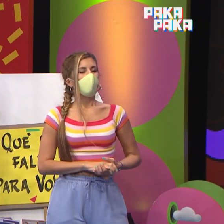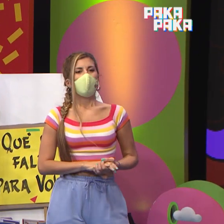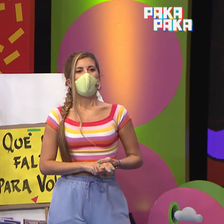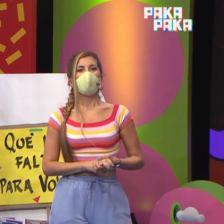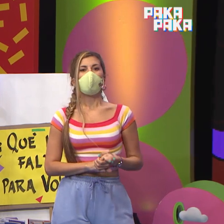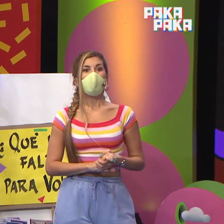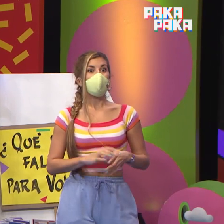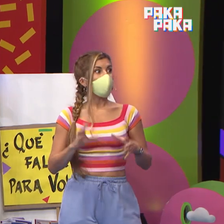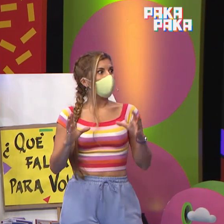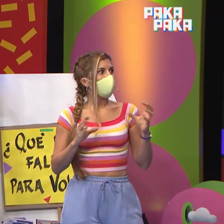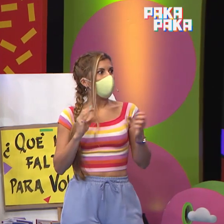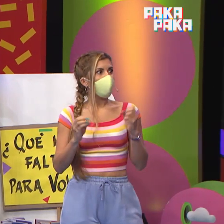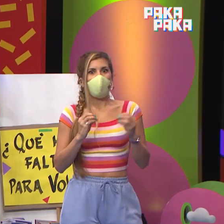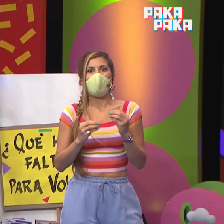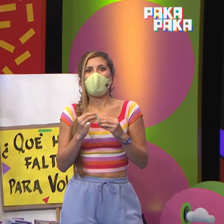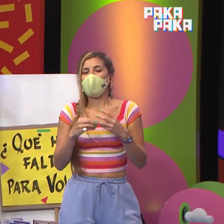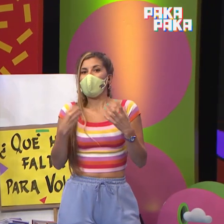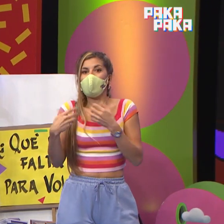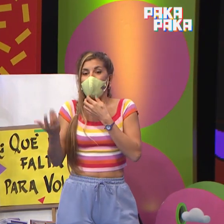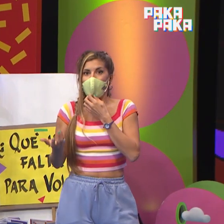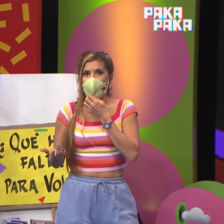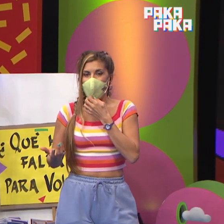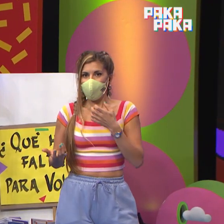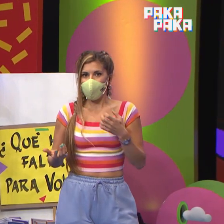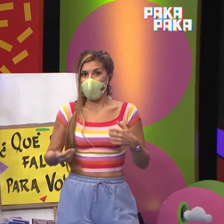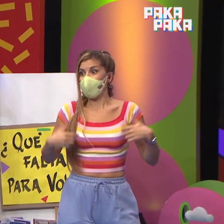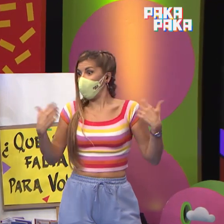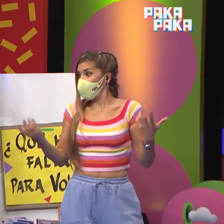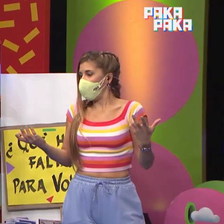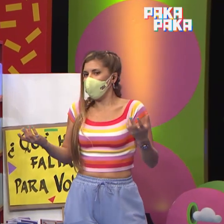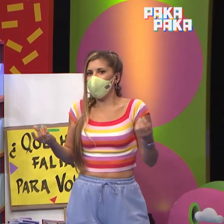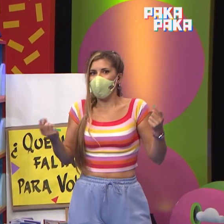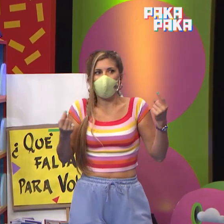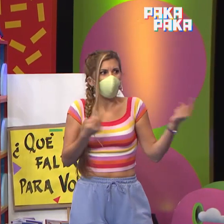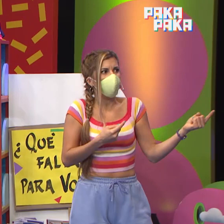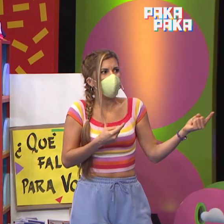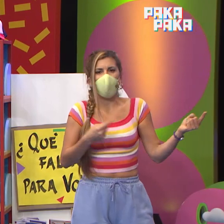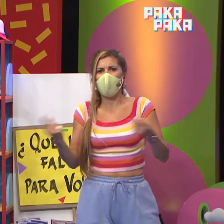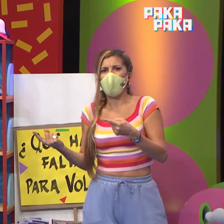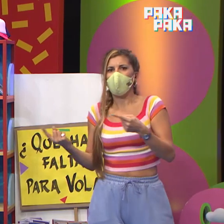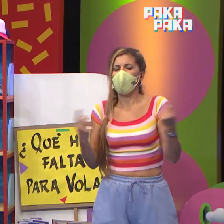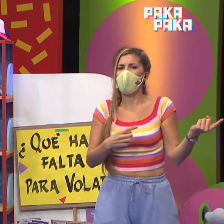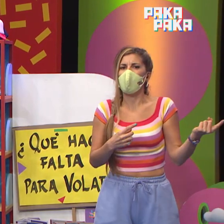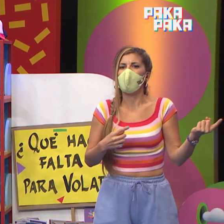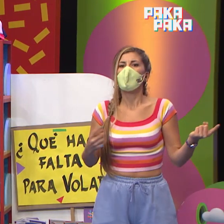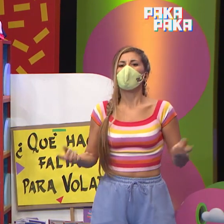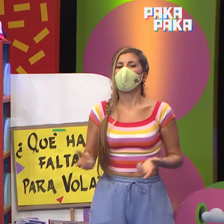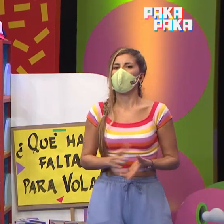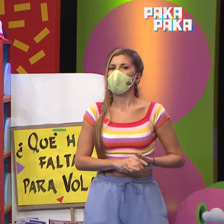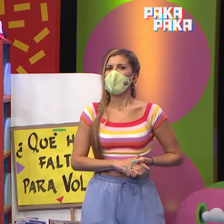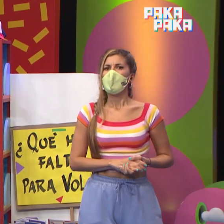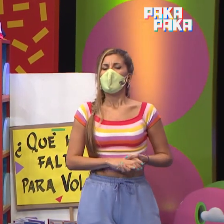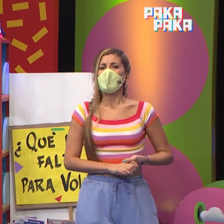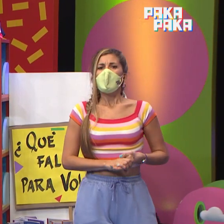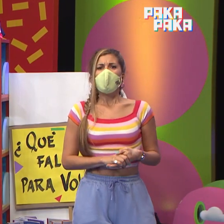Muy bien, Pablo, el detalle. Entonces, pensamos específicamente en qué tipo de ave es, qué tipo de animal, y vemos, ¿tiene plumas? ¿Vuela? Exactamente. ¿Vuela?